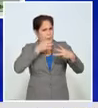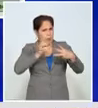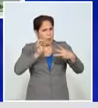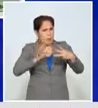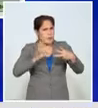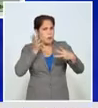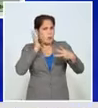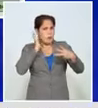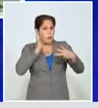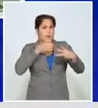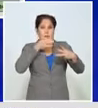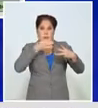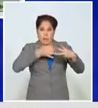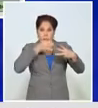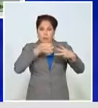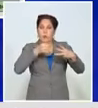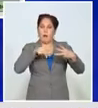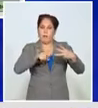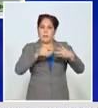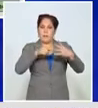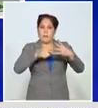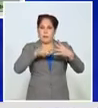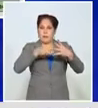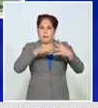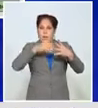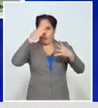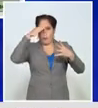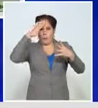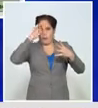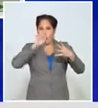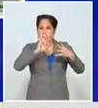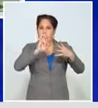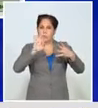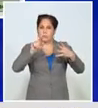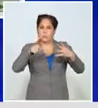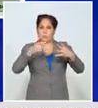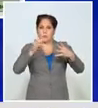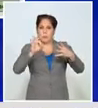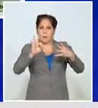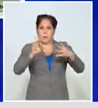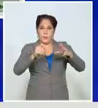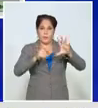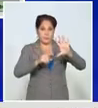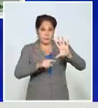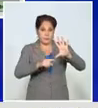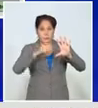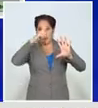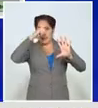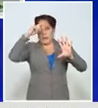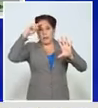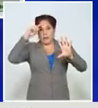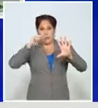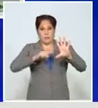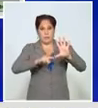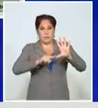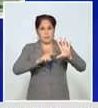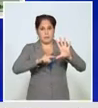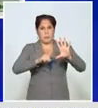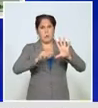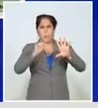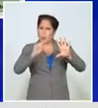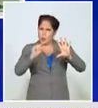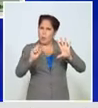provincia. Santiago de Cuba 78,8, Santi Espíritu va